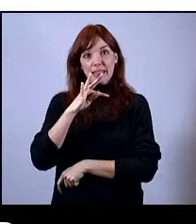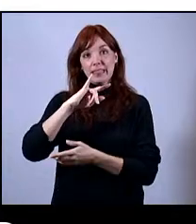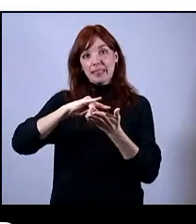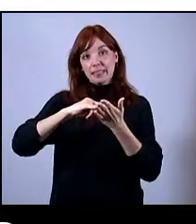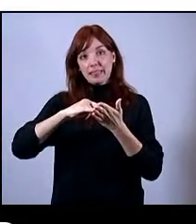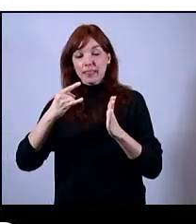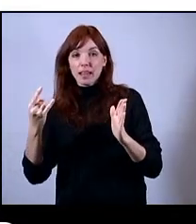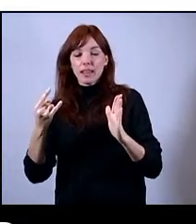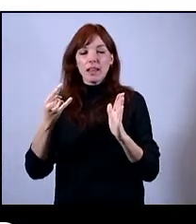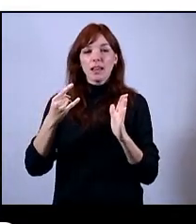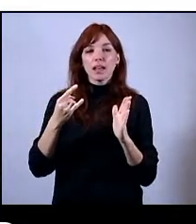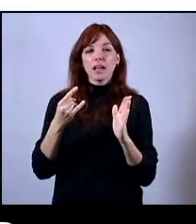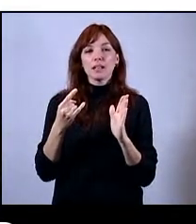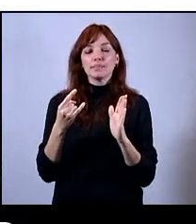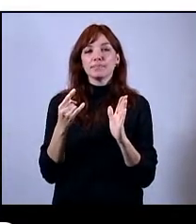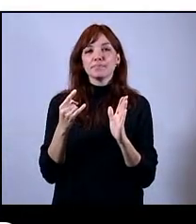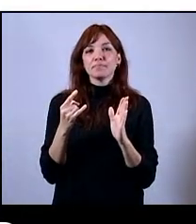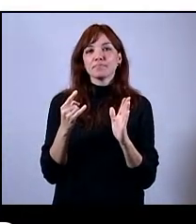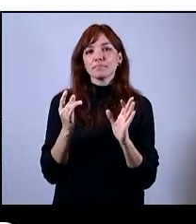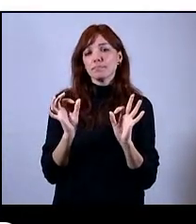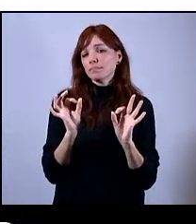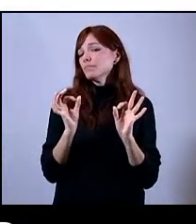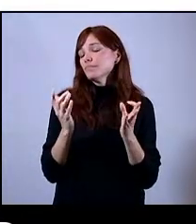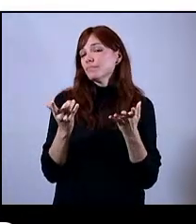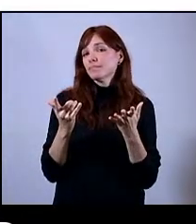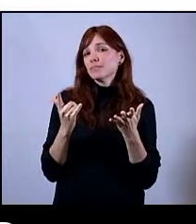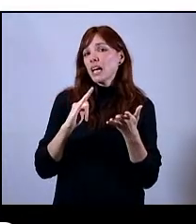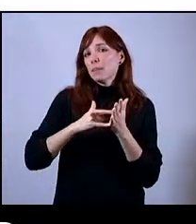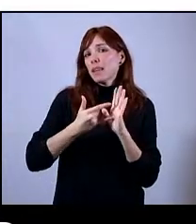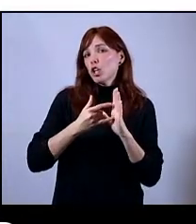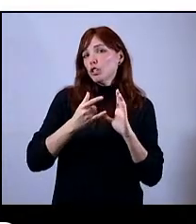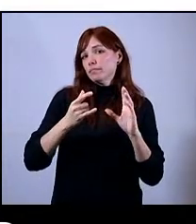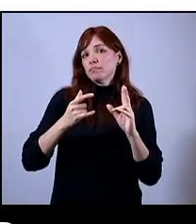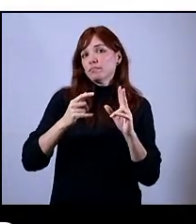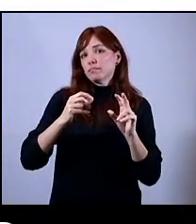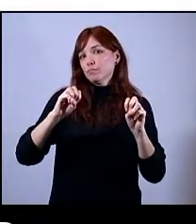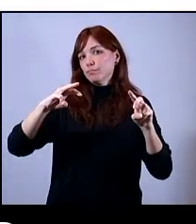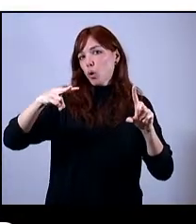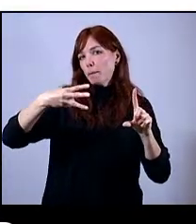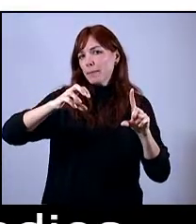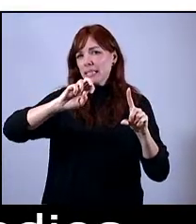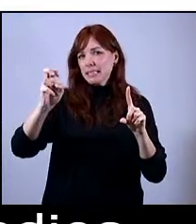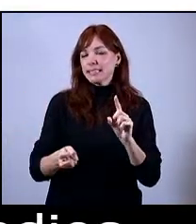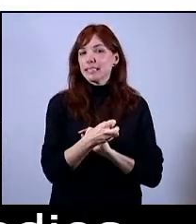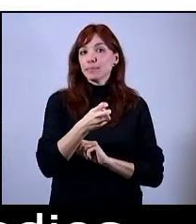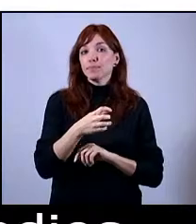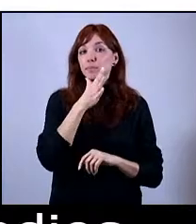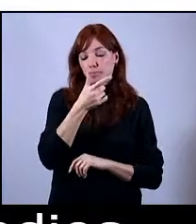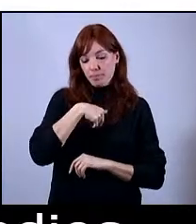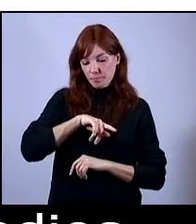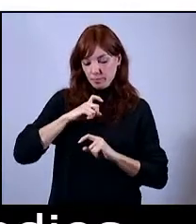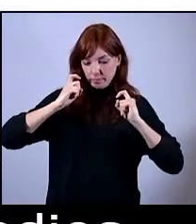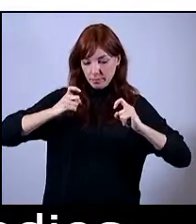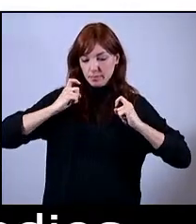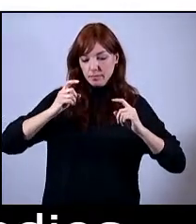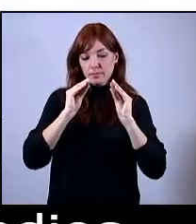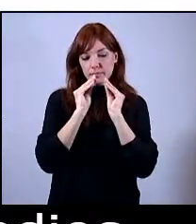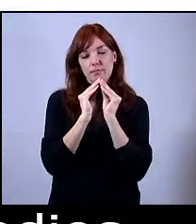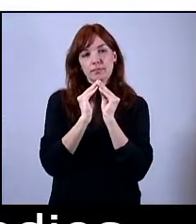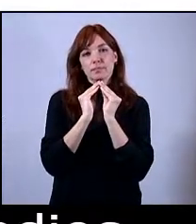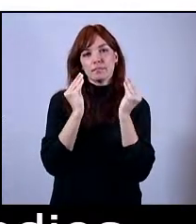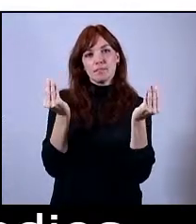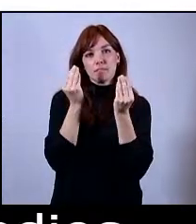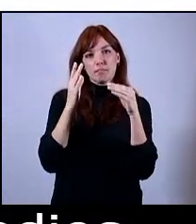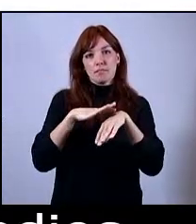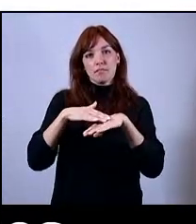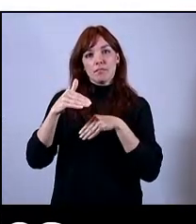lo que son los medios telemáticos, porque estamos intentando mejorar todos los procedimientos